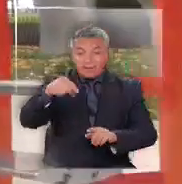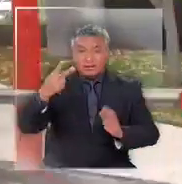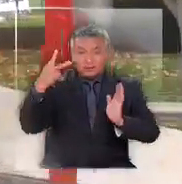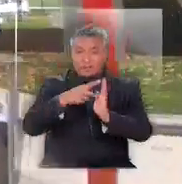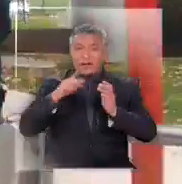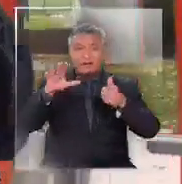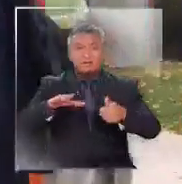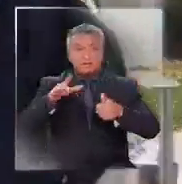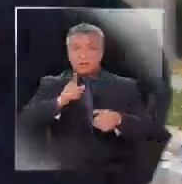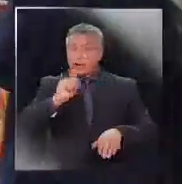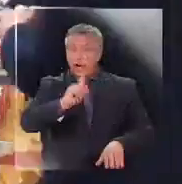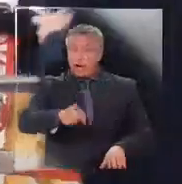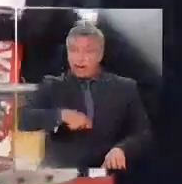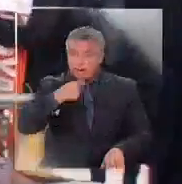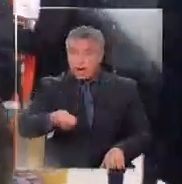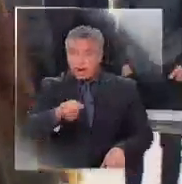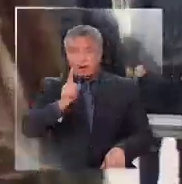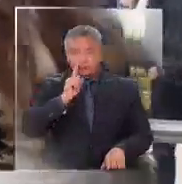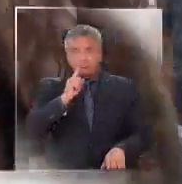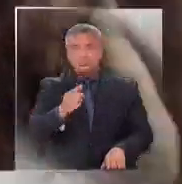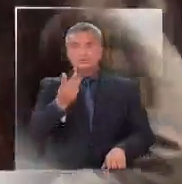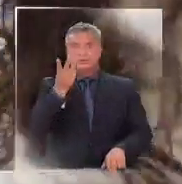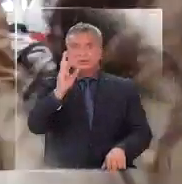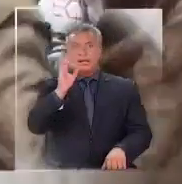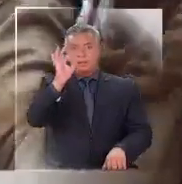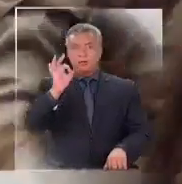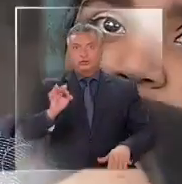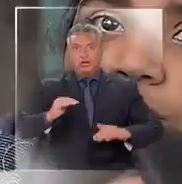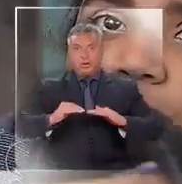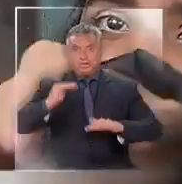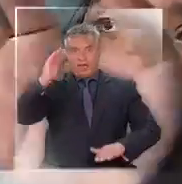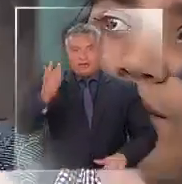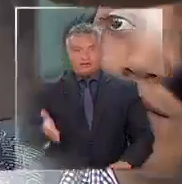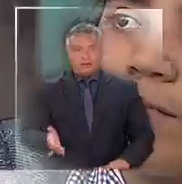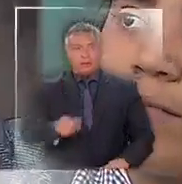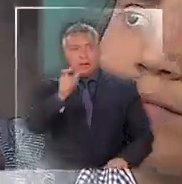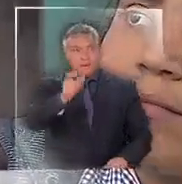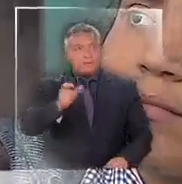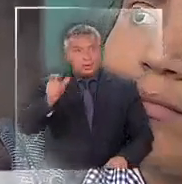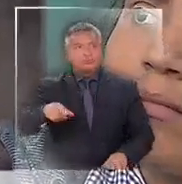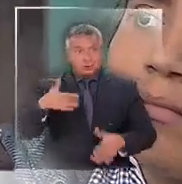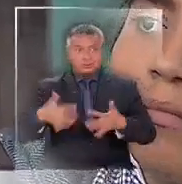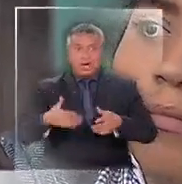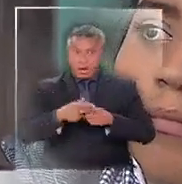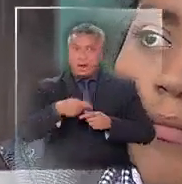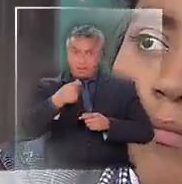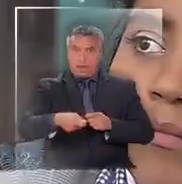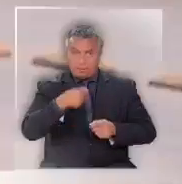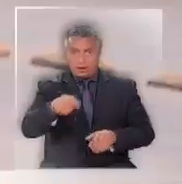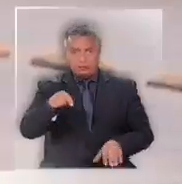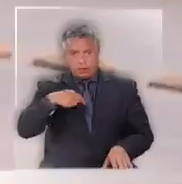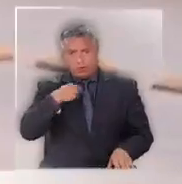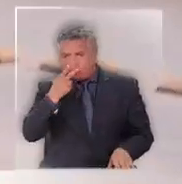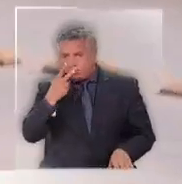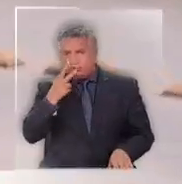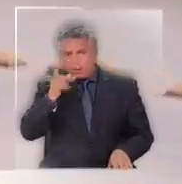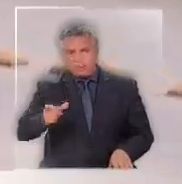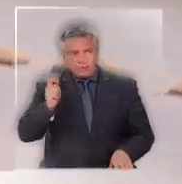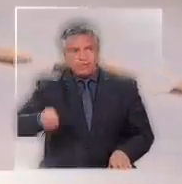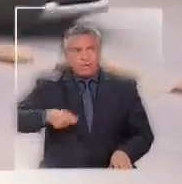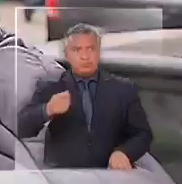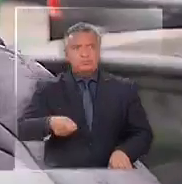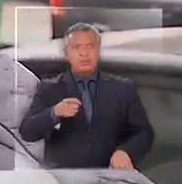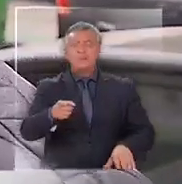los que no pagaron superaron el 30%. ¿La gente está pagando sí. o no está no, pagando? Yo, por ejemplo, lo que vi ahora está pagando. La evasión